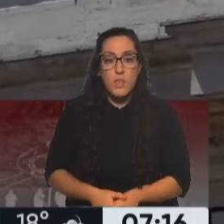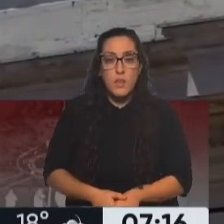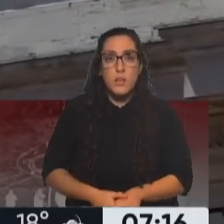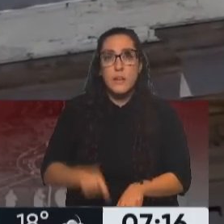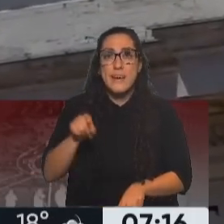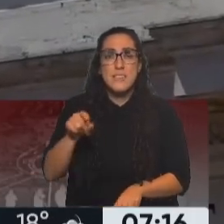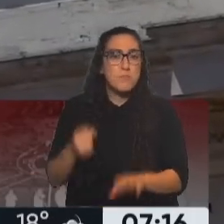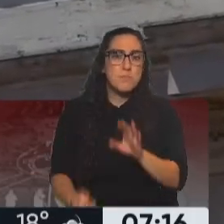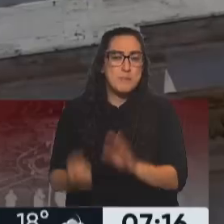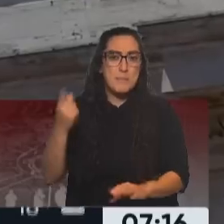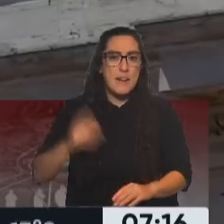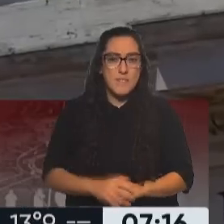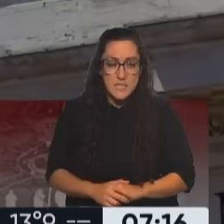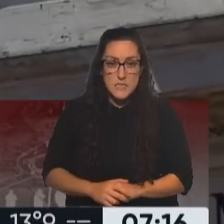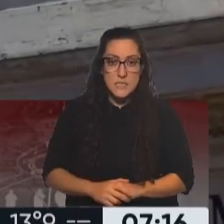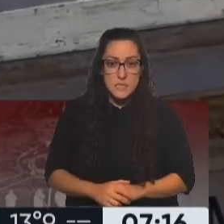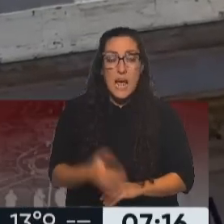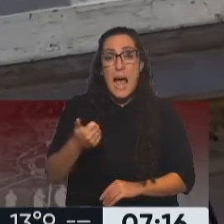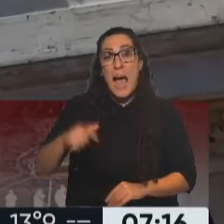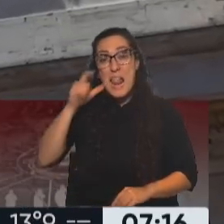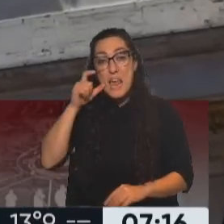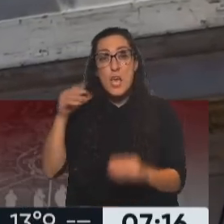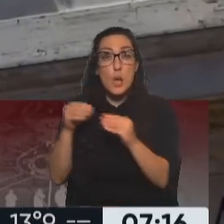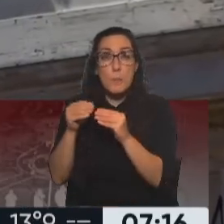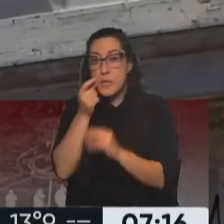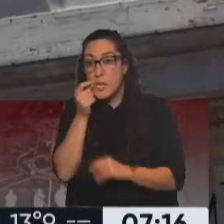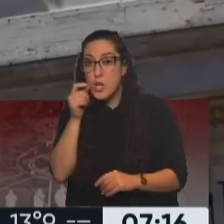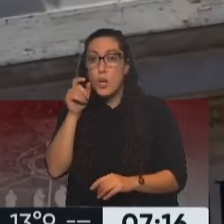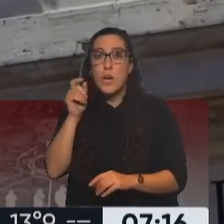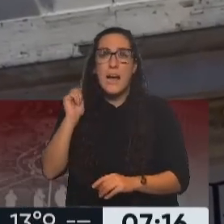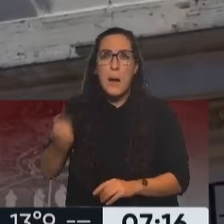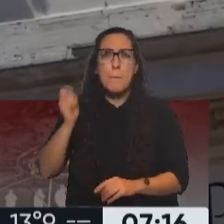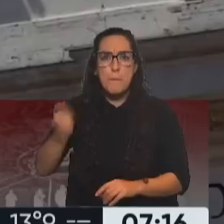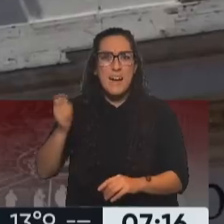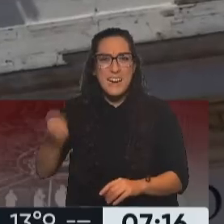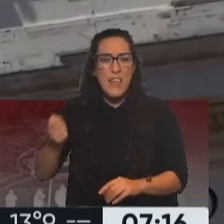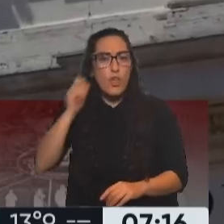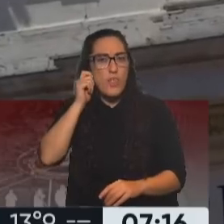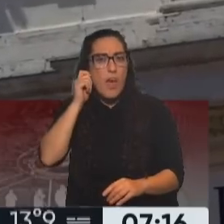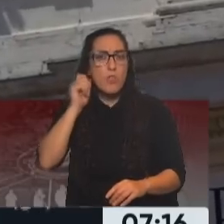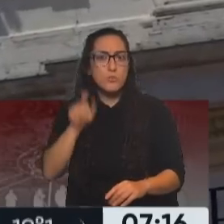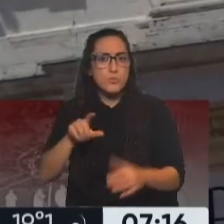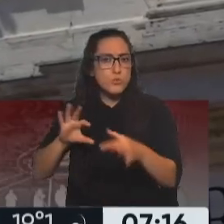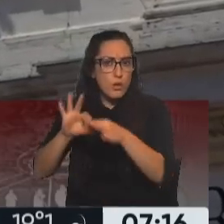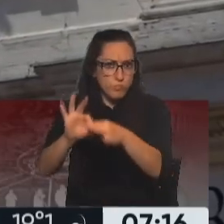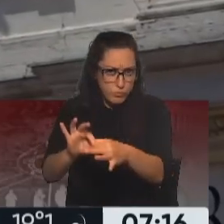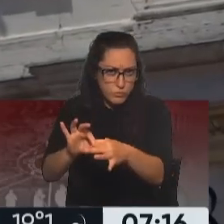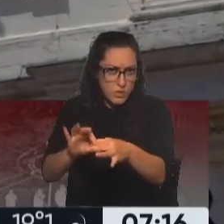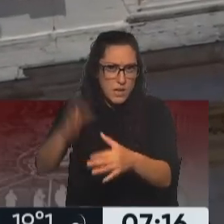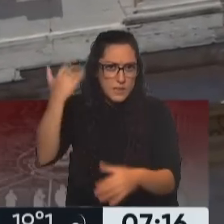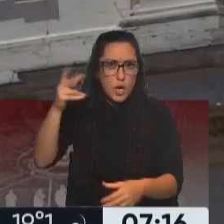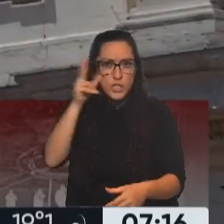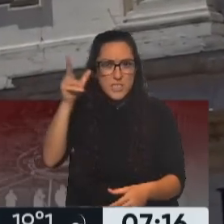vez que pasa. Claro. Ya vamos con Ale Puertas, consultarles, ¿la cantidad de campanadas tiene que ver con la edad del Papa? Esto se había mencionado en un comienzo,